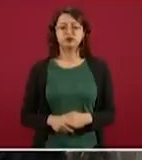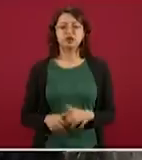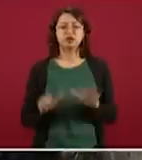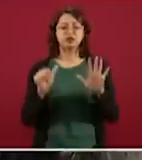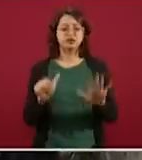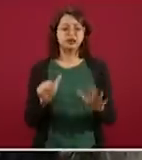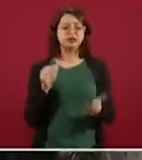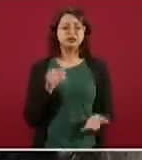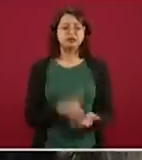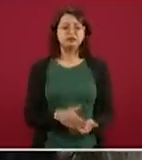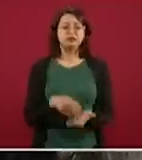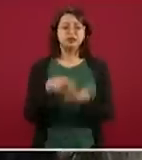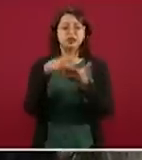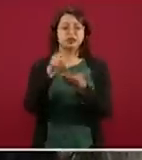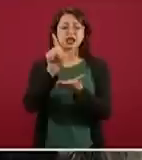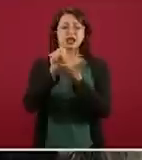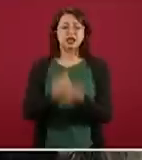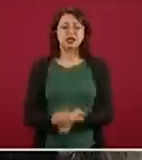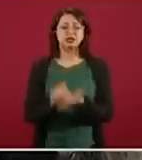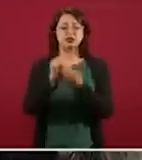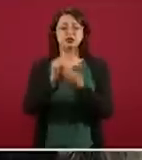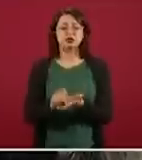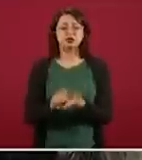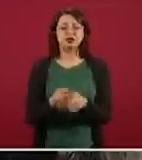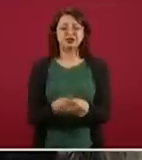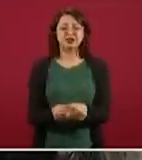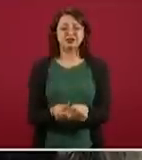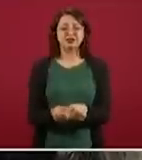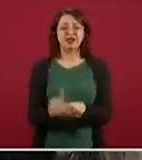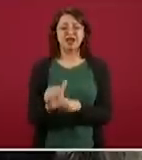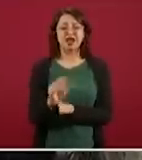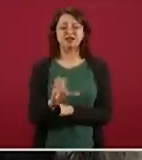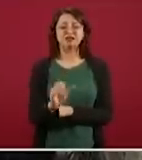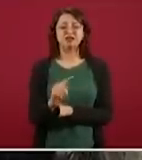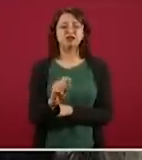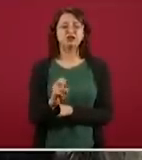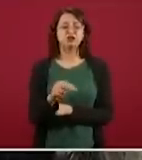6.000 litros de acetona,